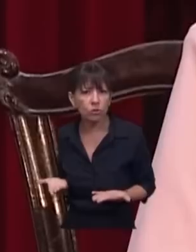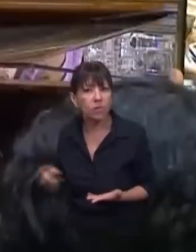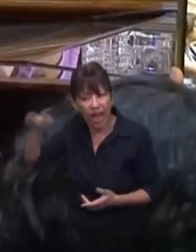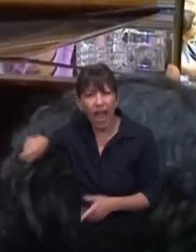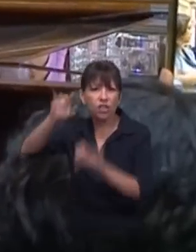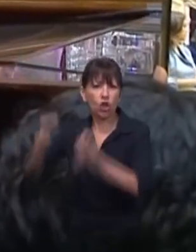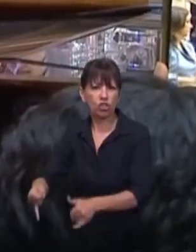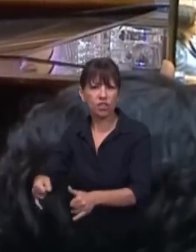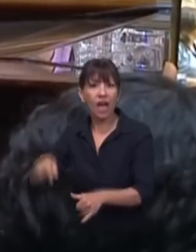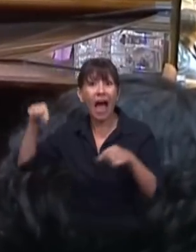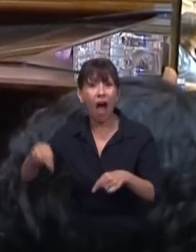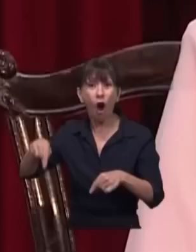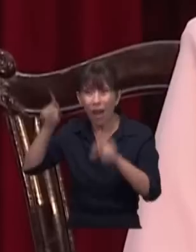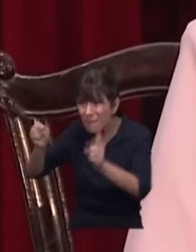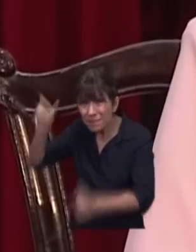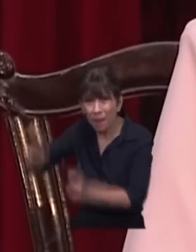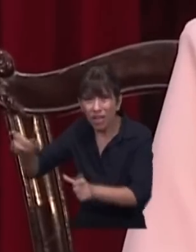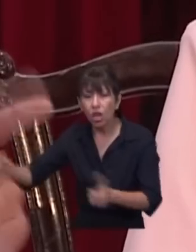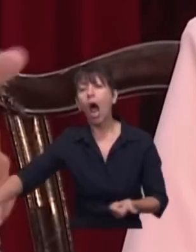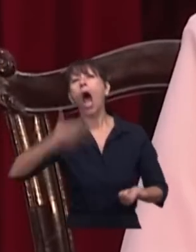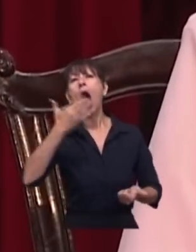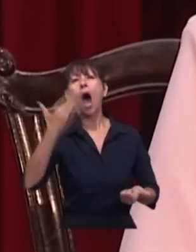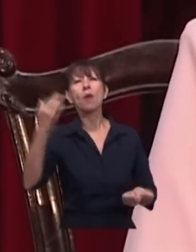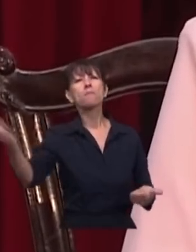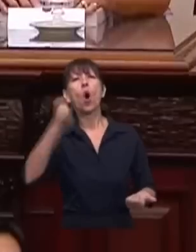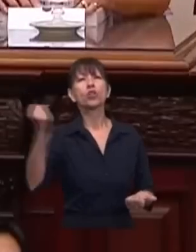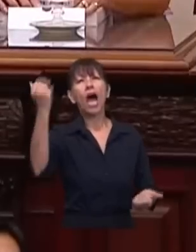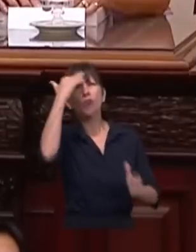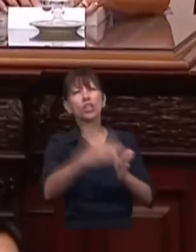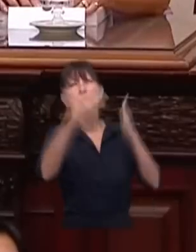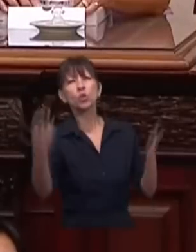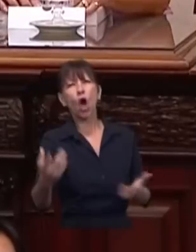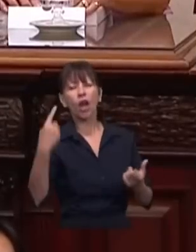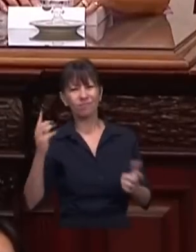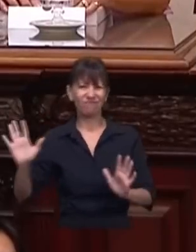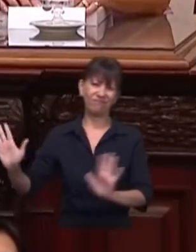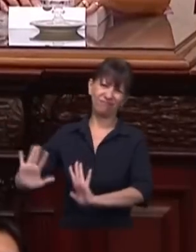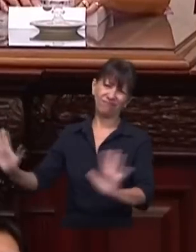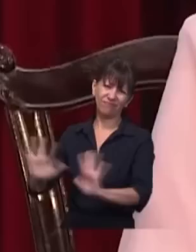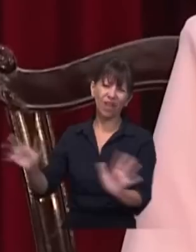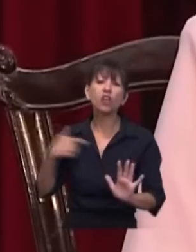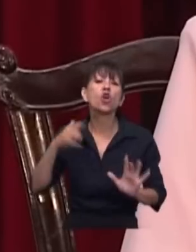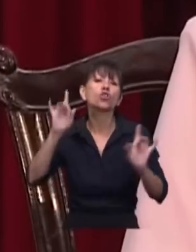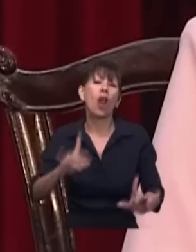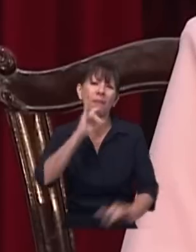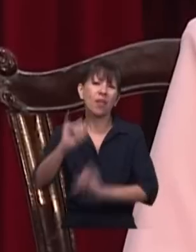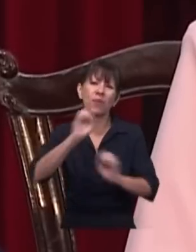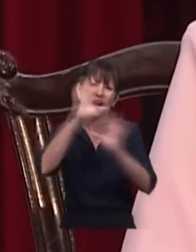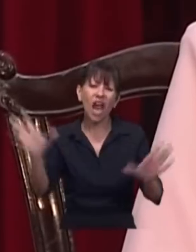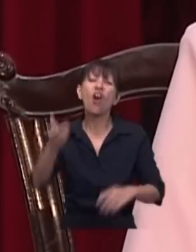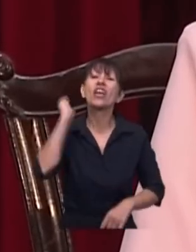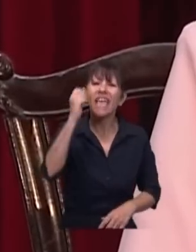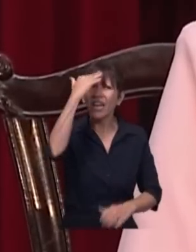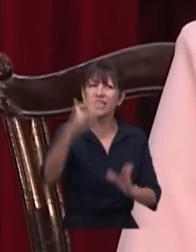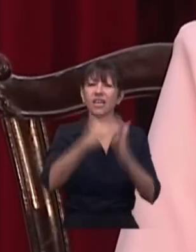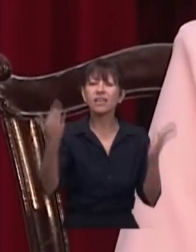ahora dar lecciones de institucionalidad y fervor democrático. Solo quiero dejar en claro quién respeta a la República